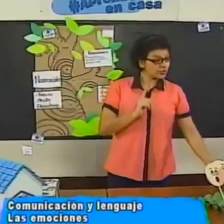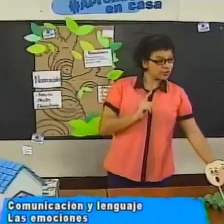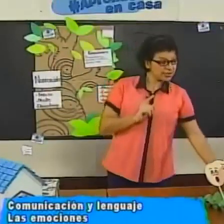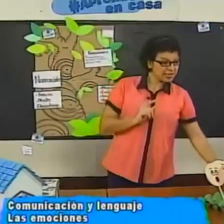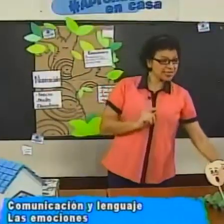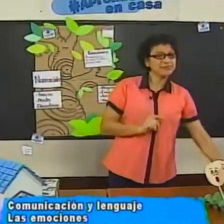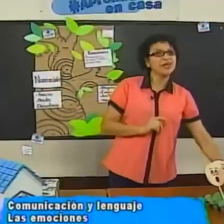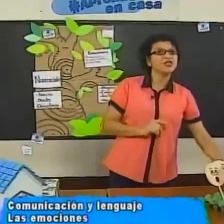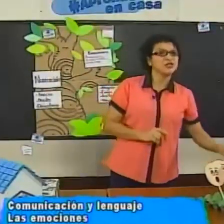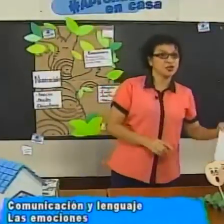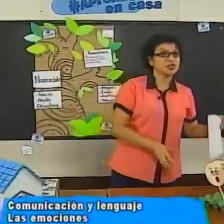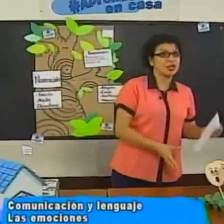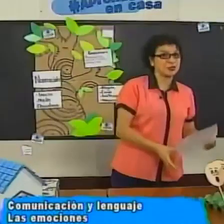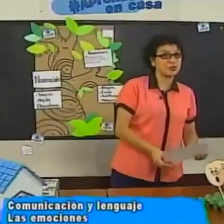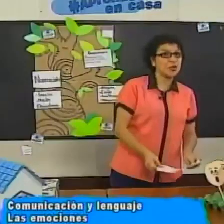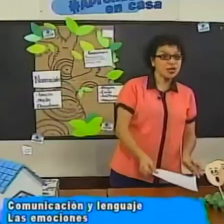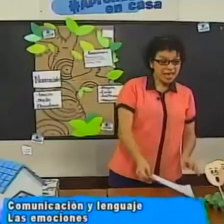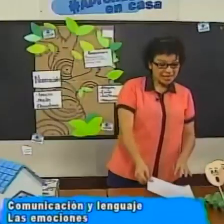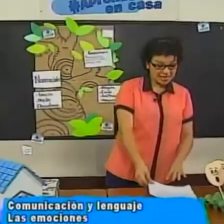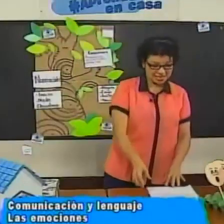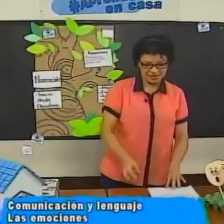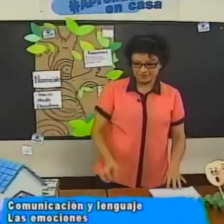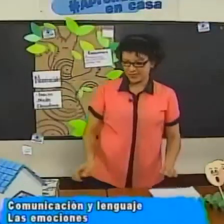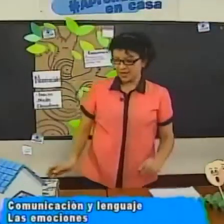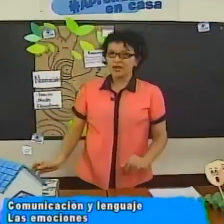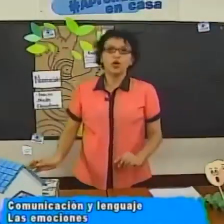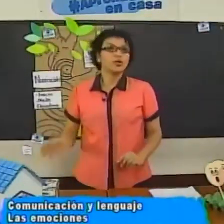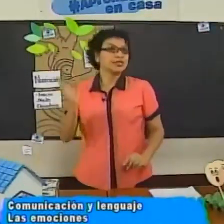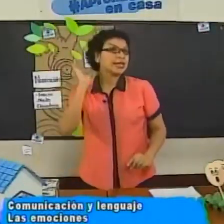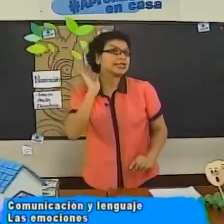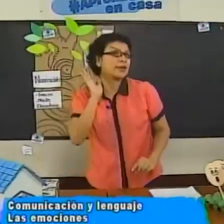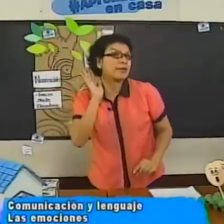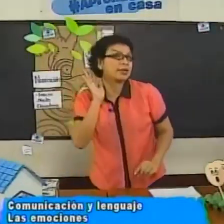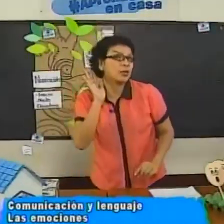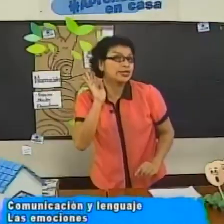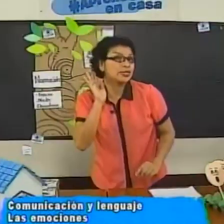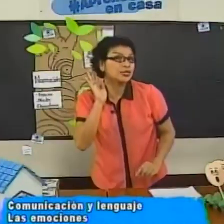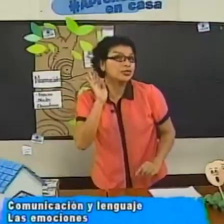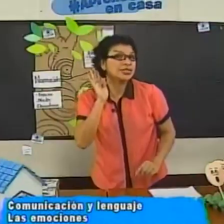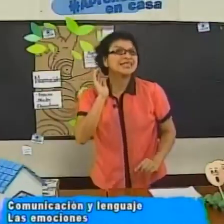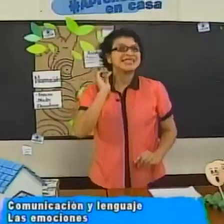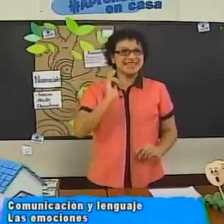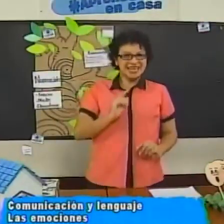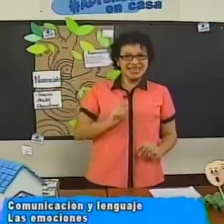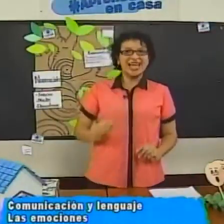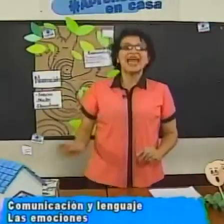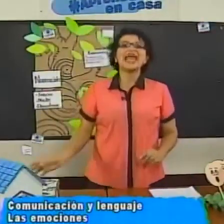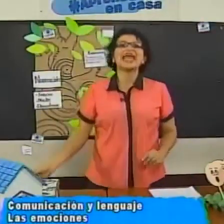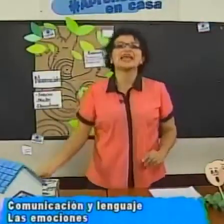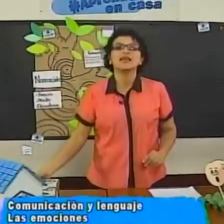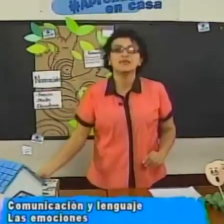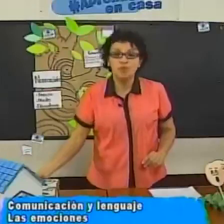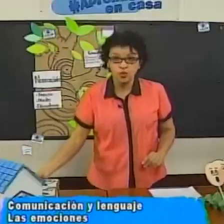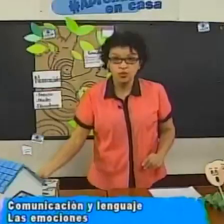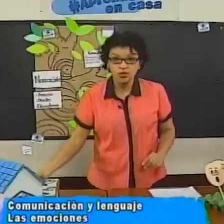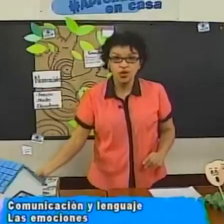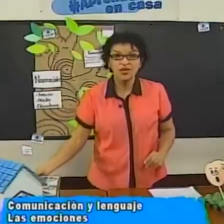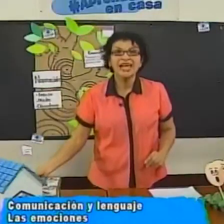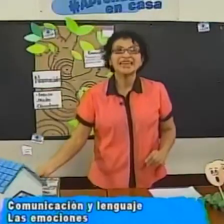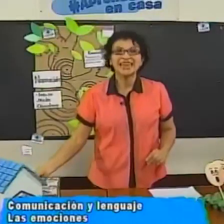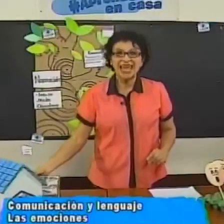nuestro cuento dice así. Yo se los voy a leer. ¿Cómo les dije, se llamaba el cuento? Sí, El